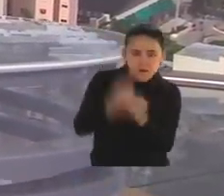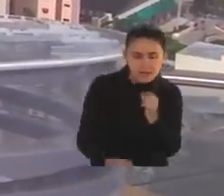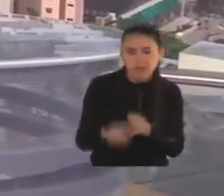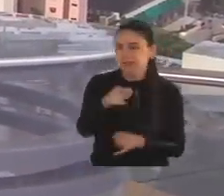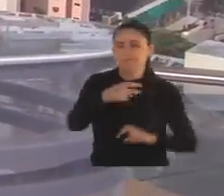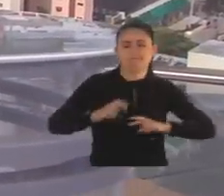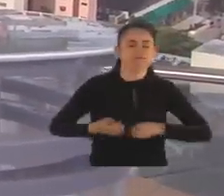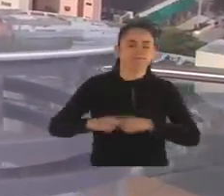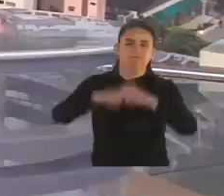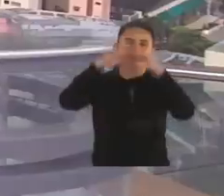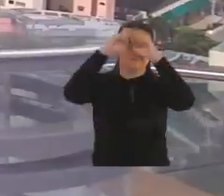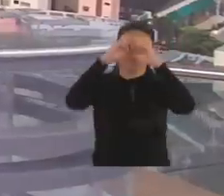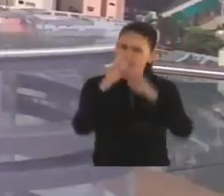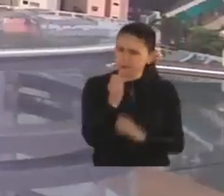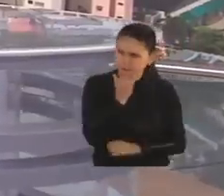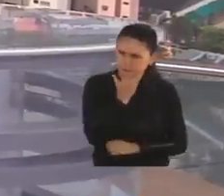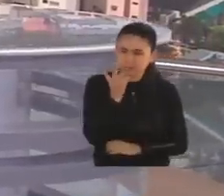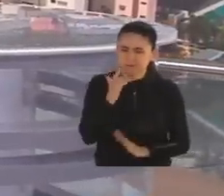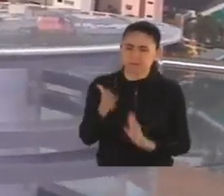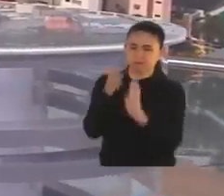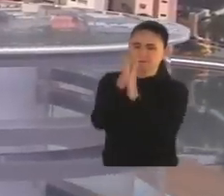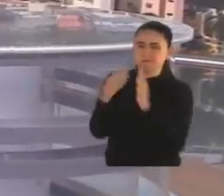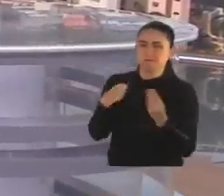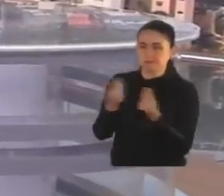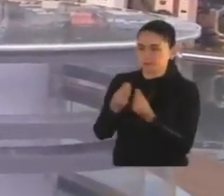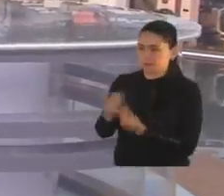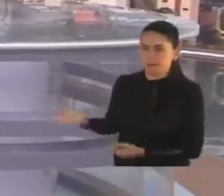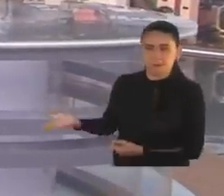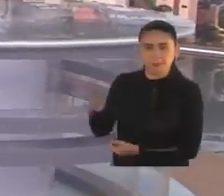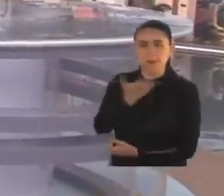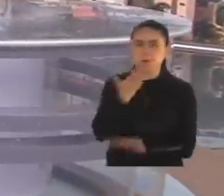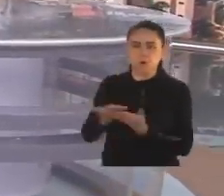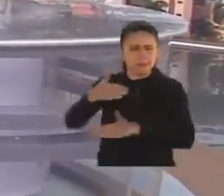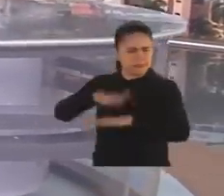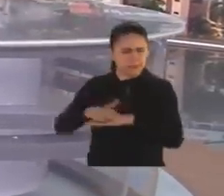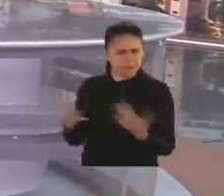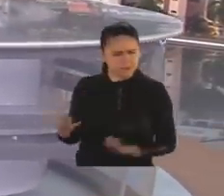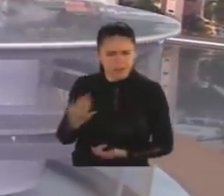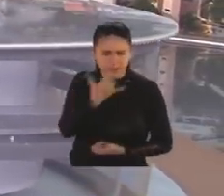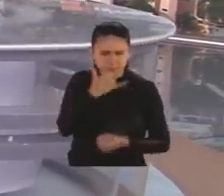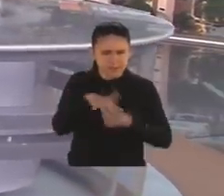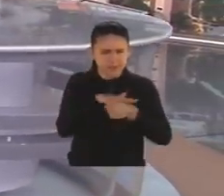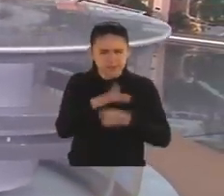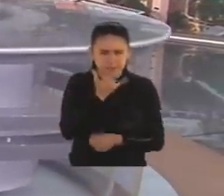varios problemas de orden público. Daniela Mora, ¿qué tal? Muy buenas tardes. Y bueno, ¿qué fue lo que pasó?